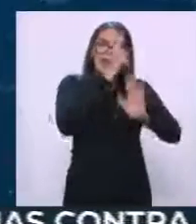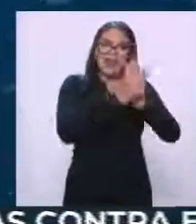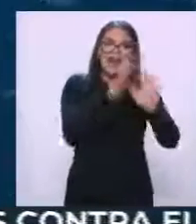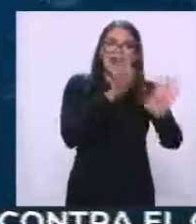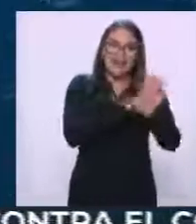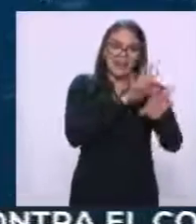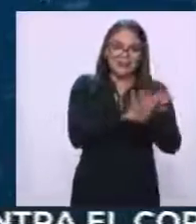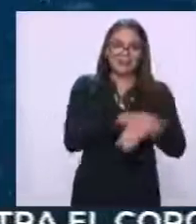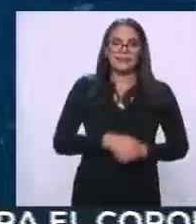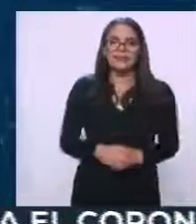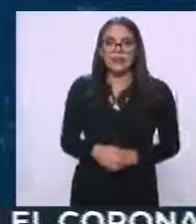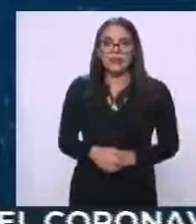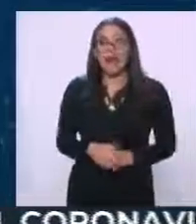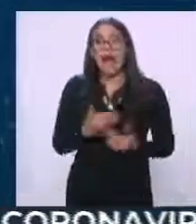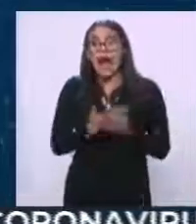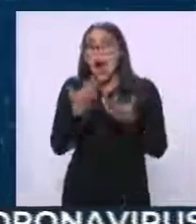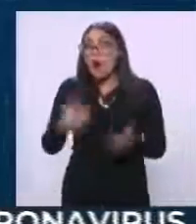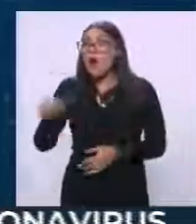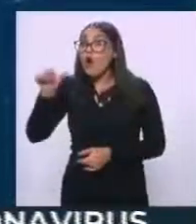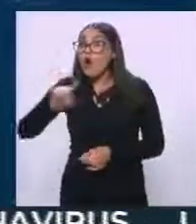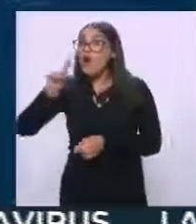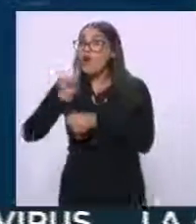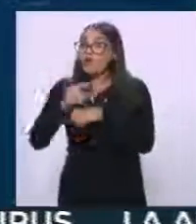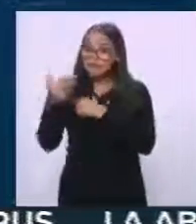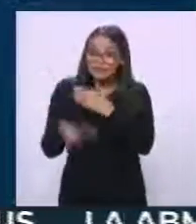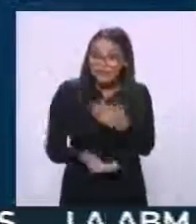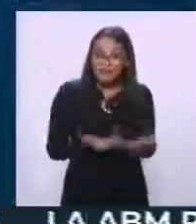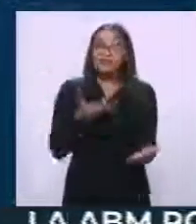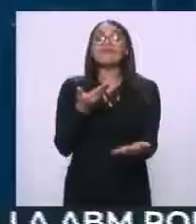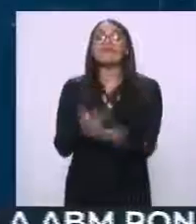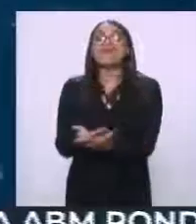digamos, lo que estaba en discusión, y eso es lo que plantea el